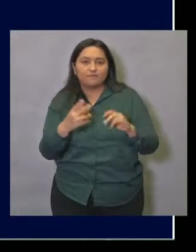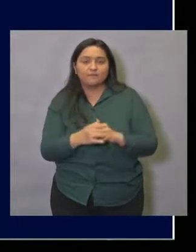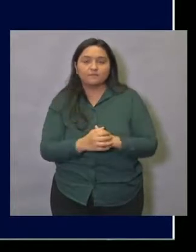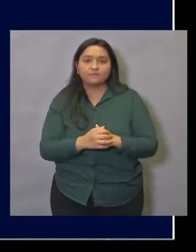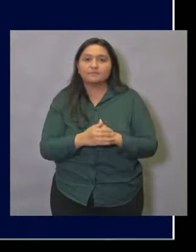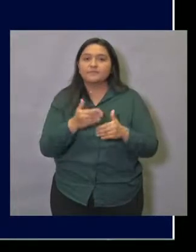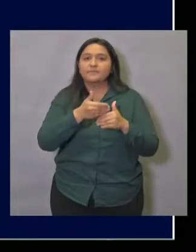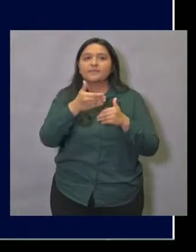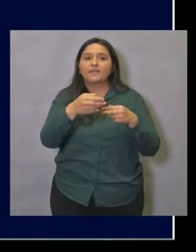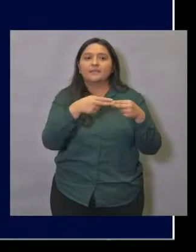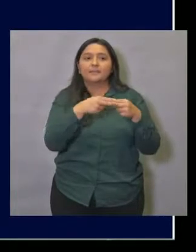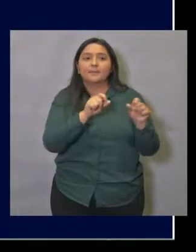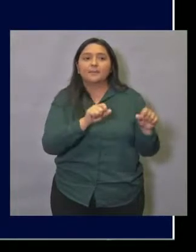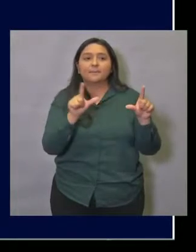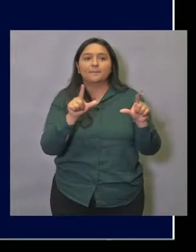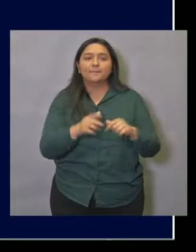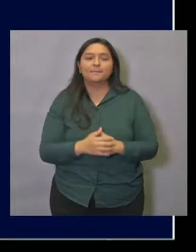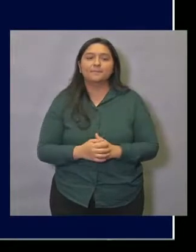Next slide, please.